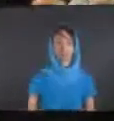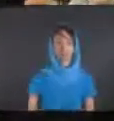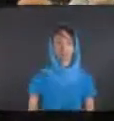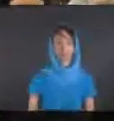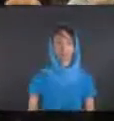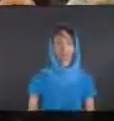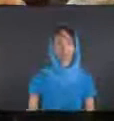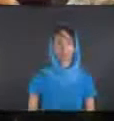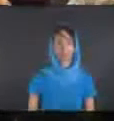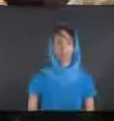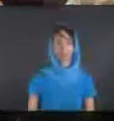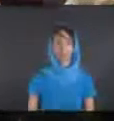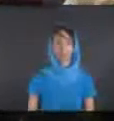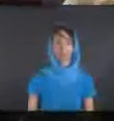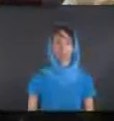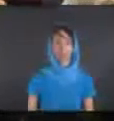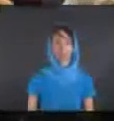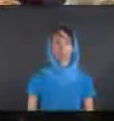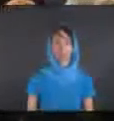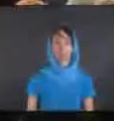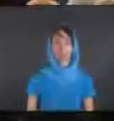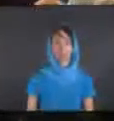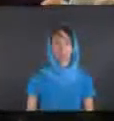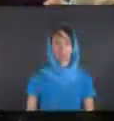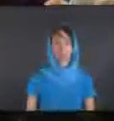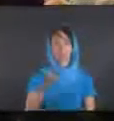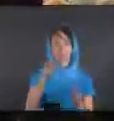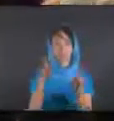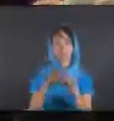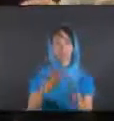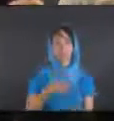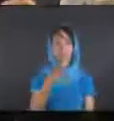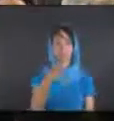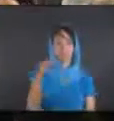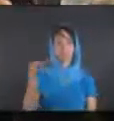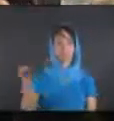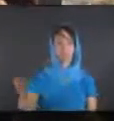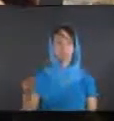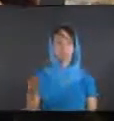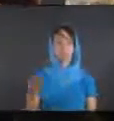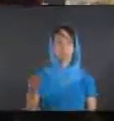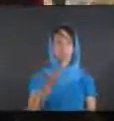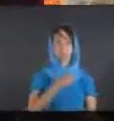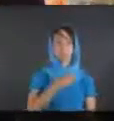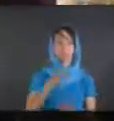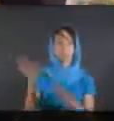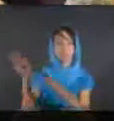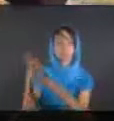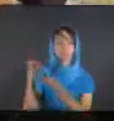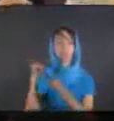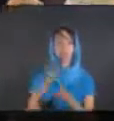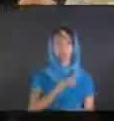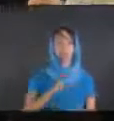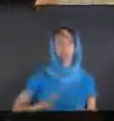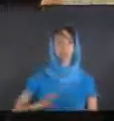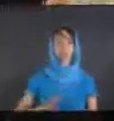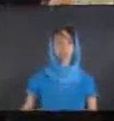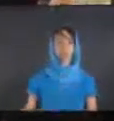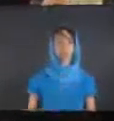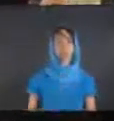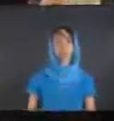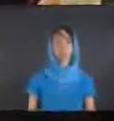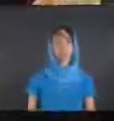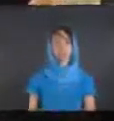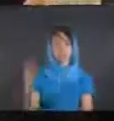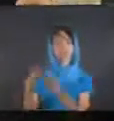mis hermanos que están cumpliendo años: mi hermano Jorge Luis Rodríguez, mi hermano Santiago López Gutiérrez y los hermanos